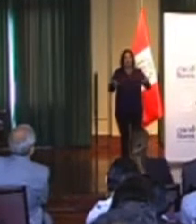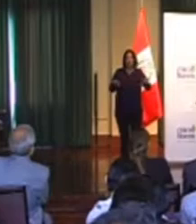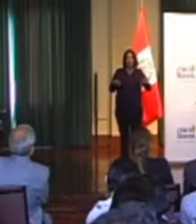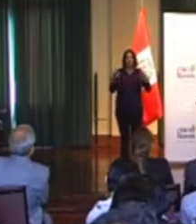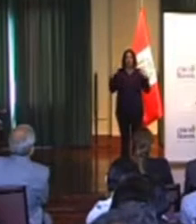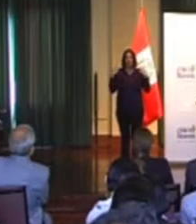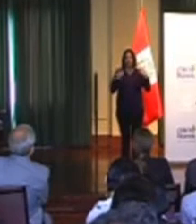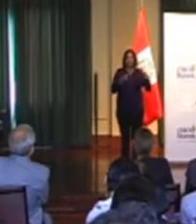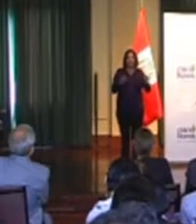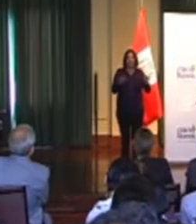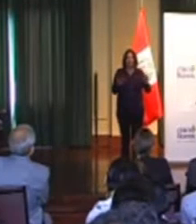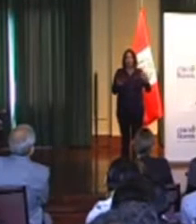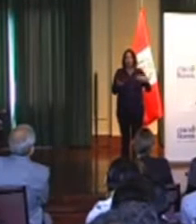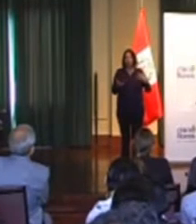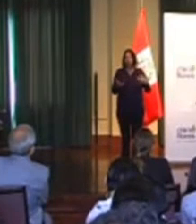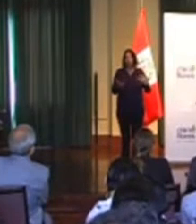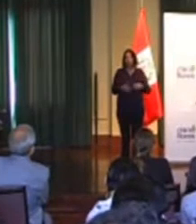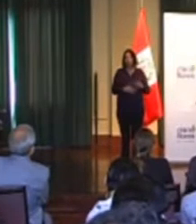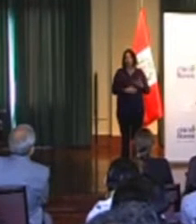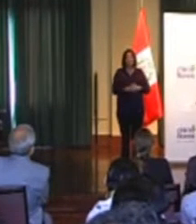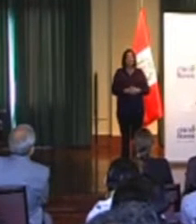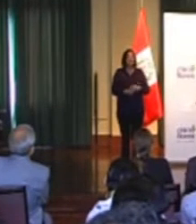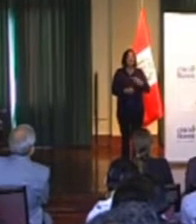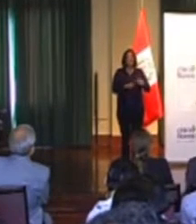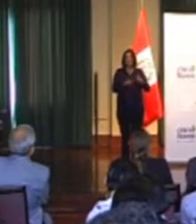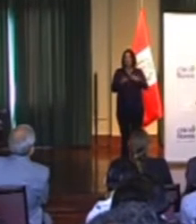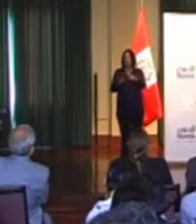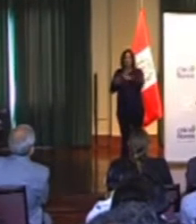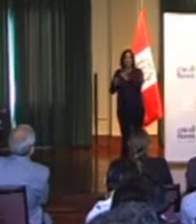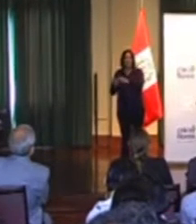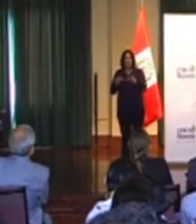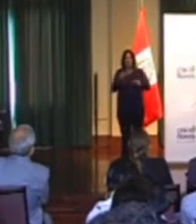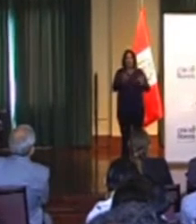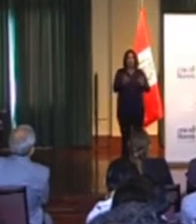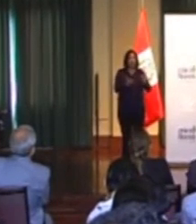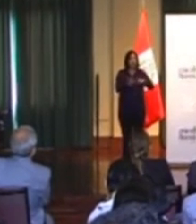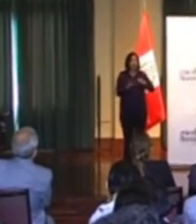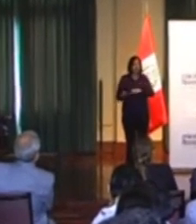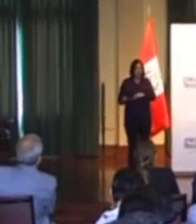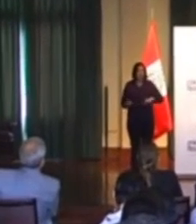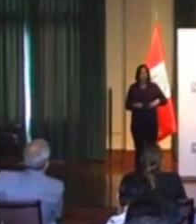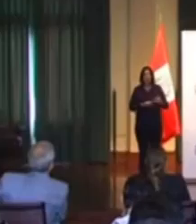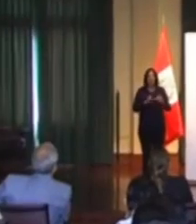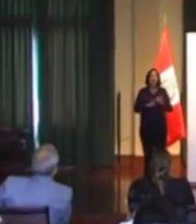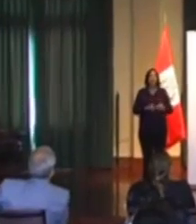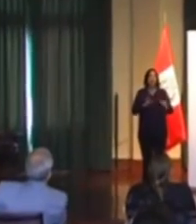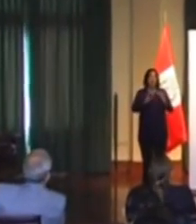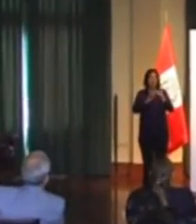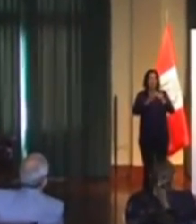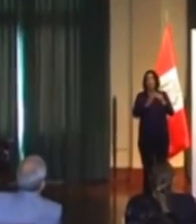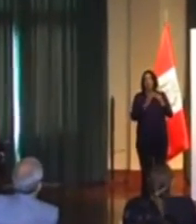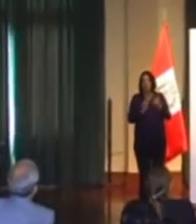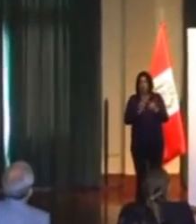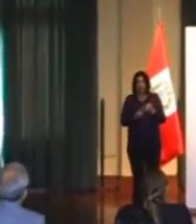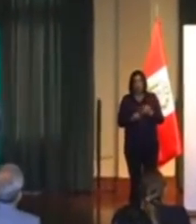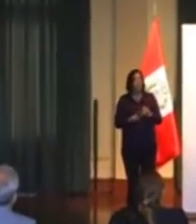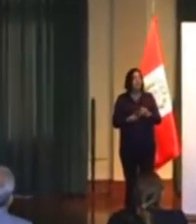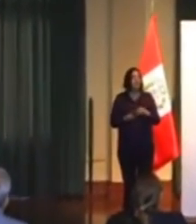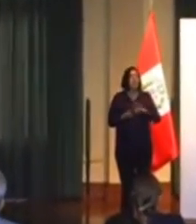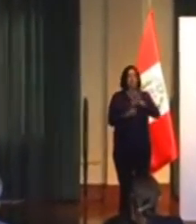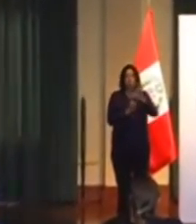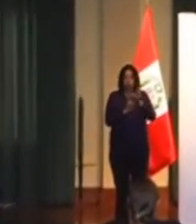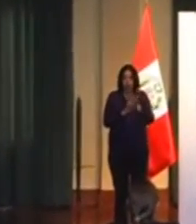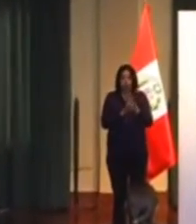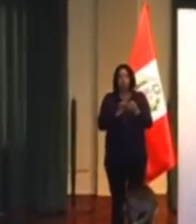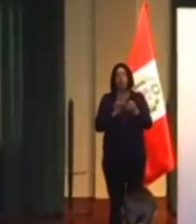administrativa impresionante, con distintos jugadores, ministerios, vivienda,